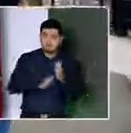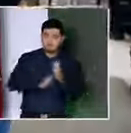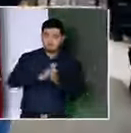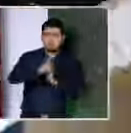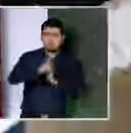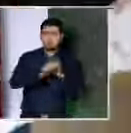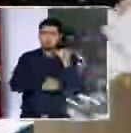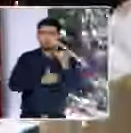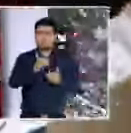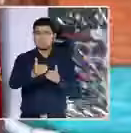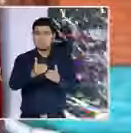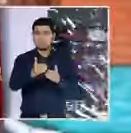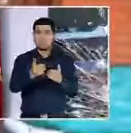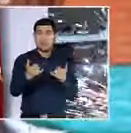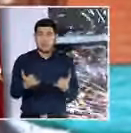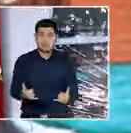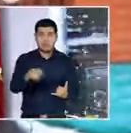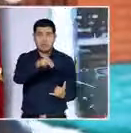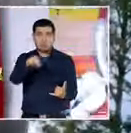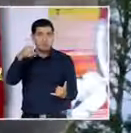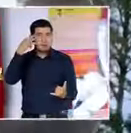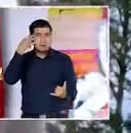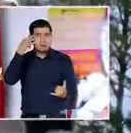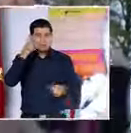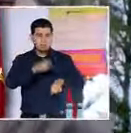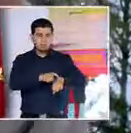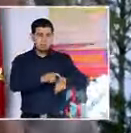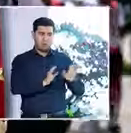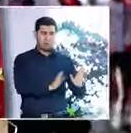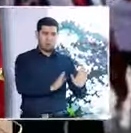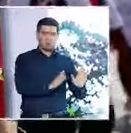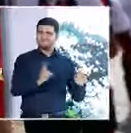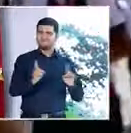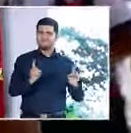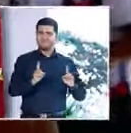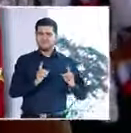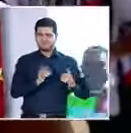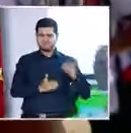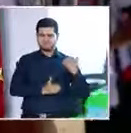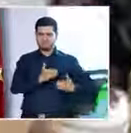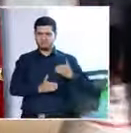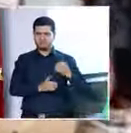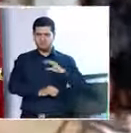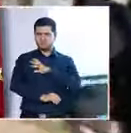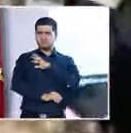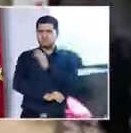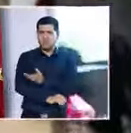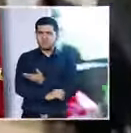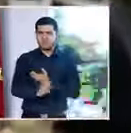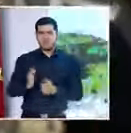no se detiene y cada vez somos más fuertes, más recios, más orgullosos de nuestra